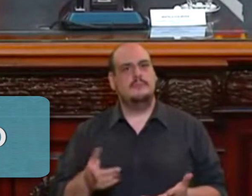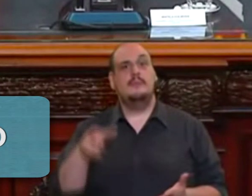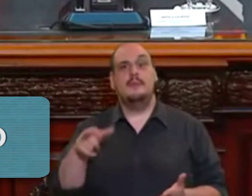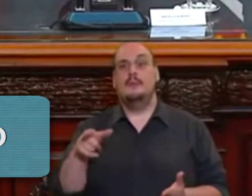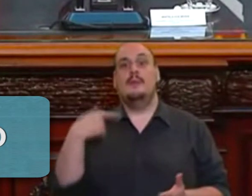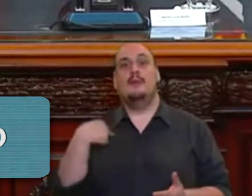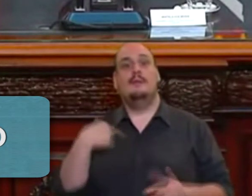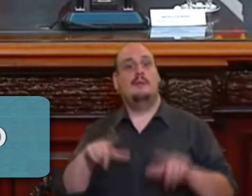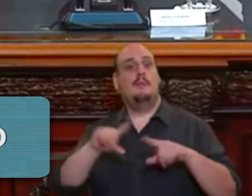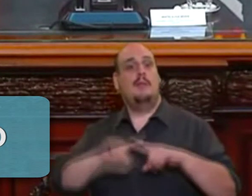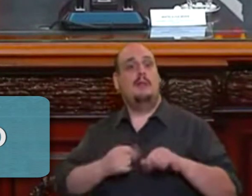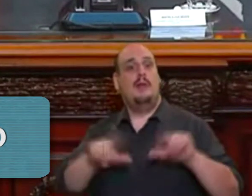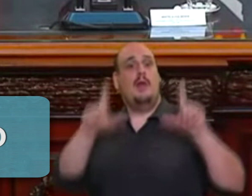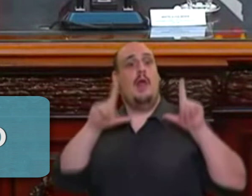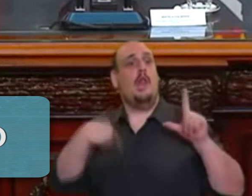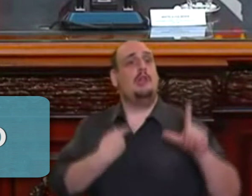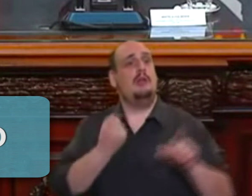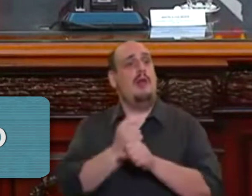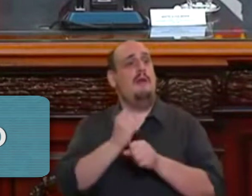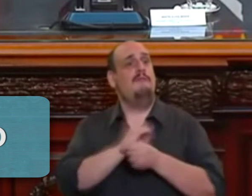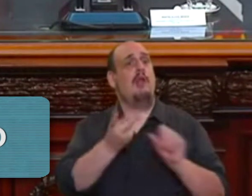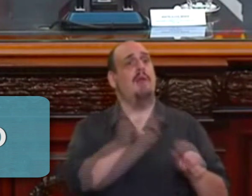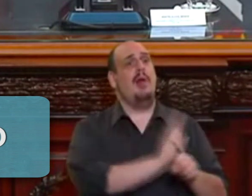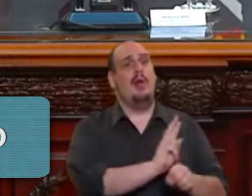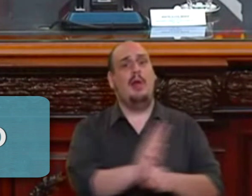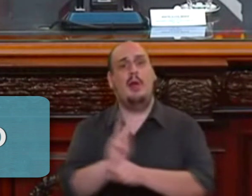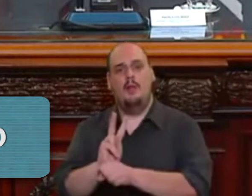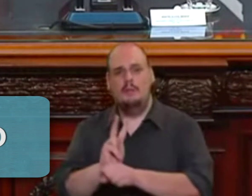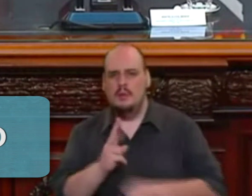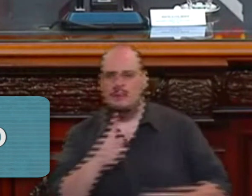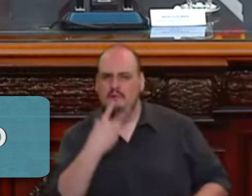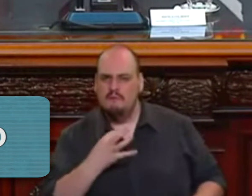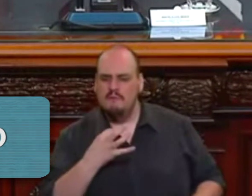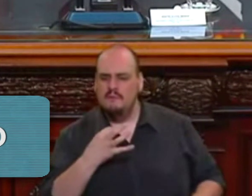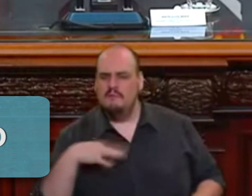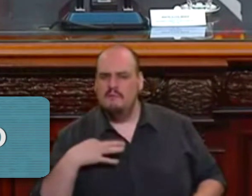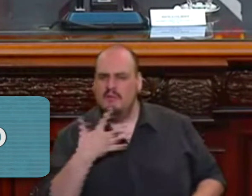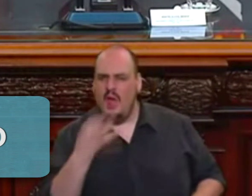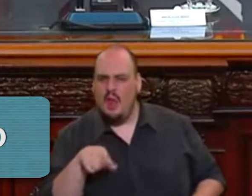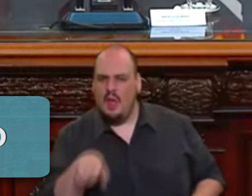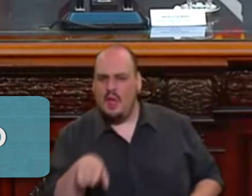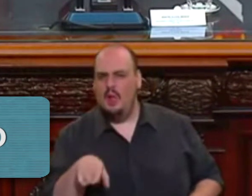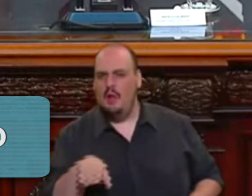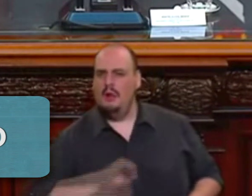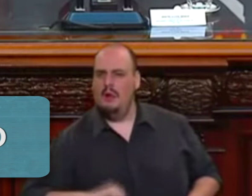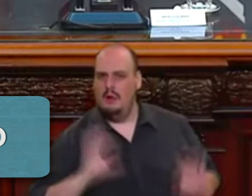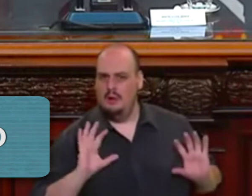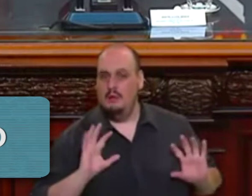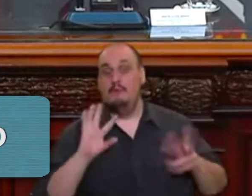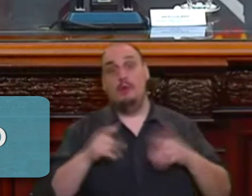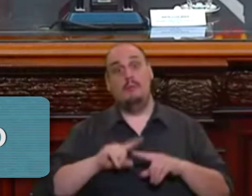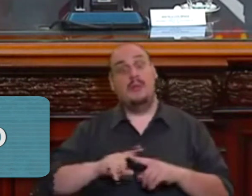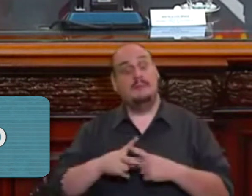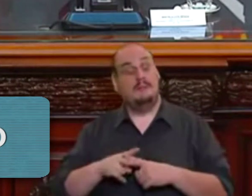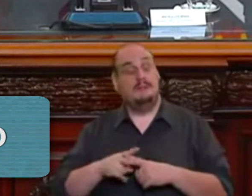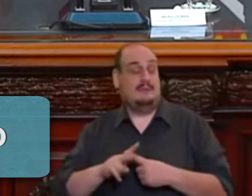otras características y otra modalidad informativa, lo maneja el joven Iñaki, quien inicialmente era la persona